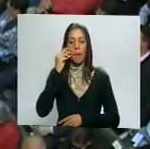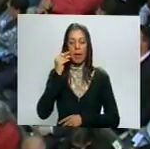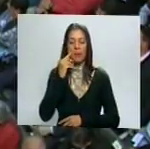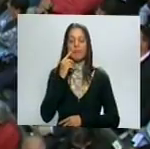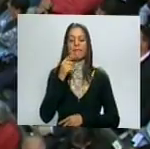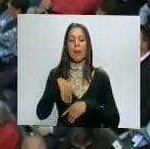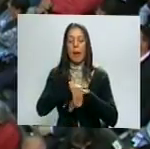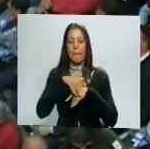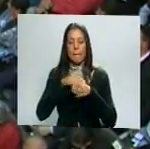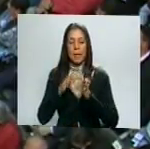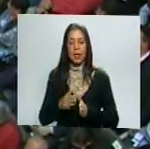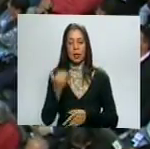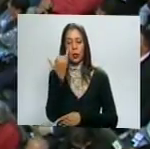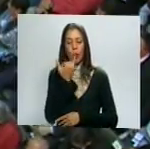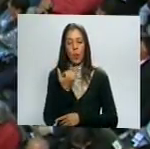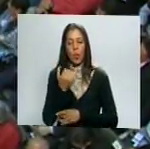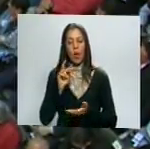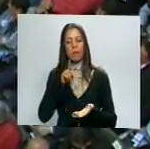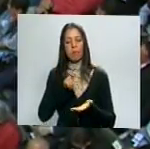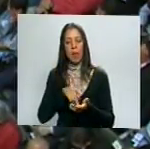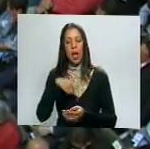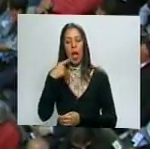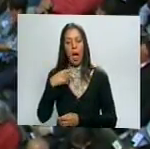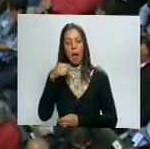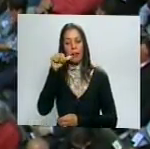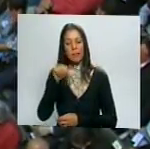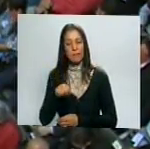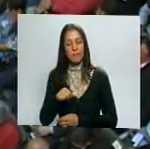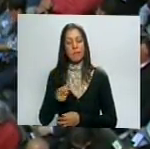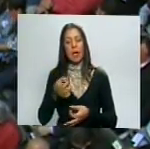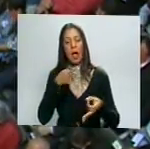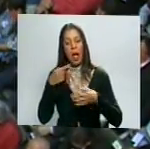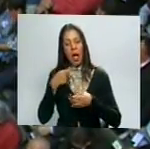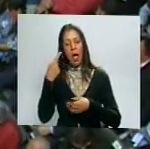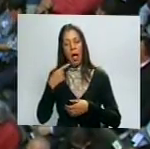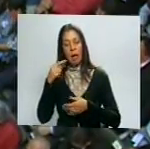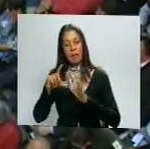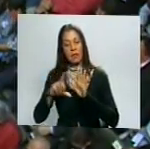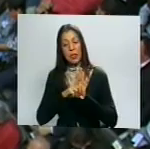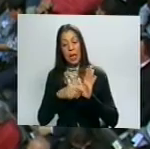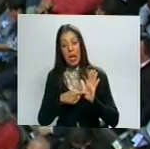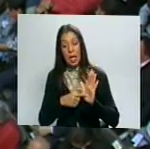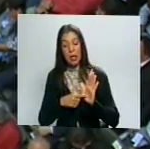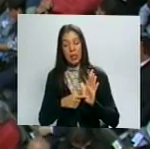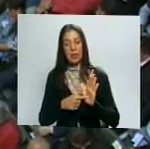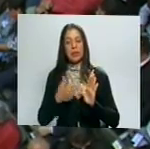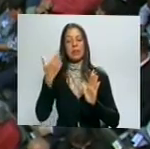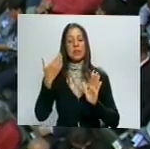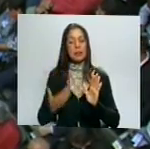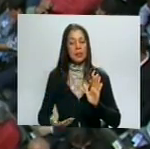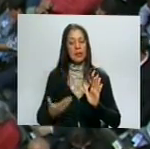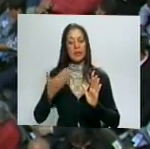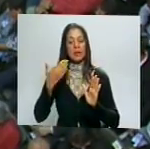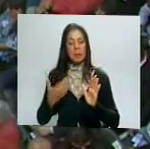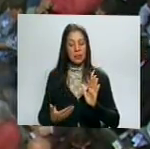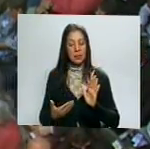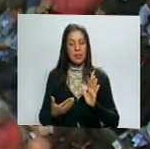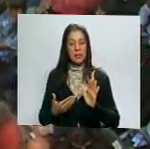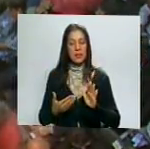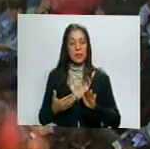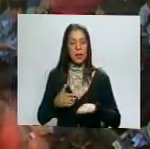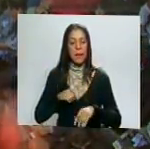Bernal nos señalaba en su discurso de presentación de la ley, que ha sido fundamental, pero sobre